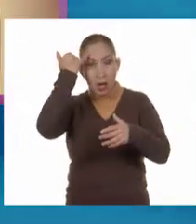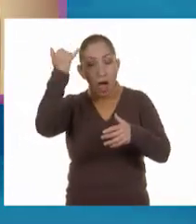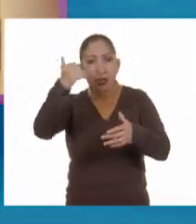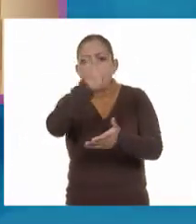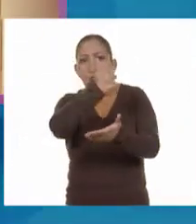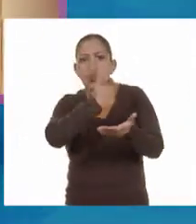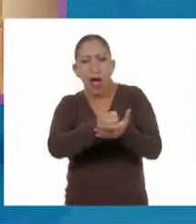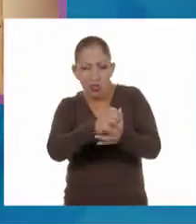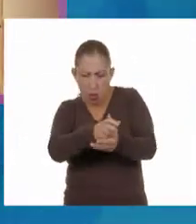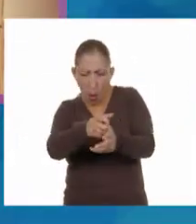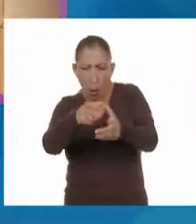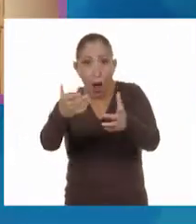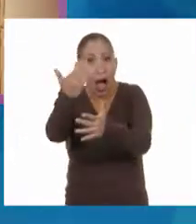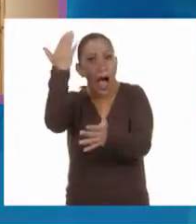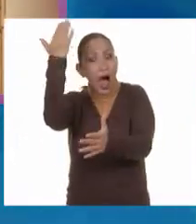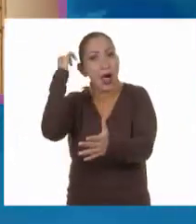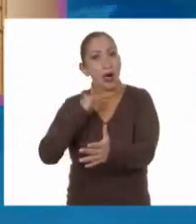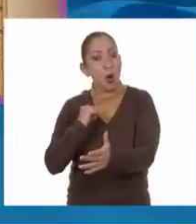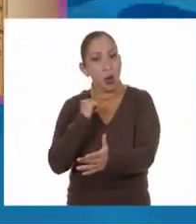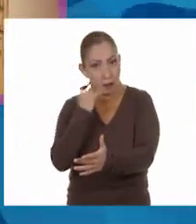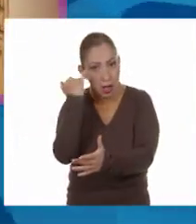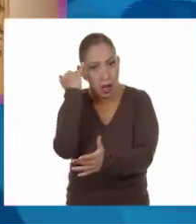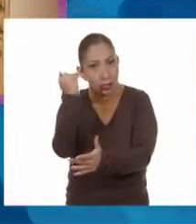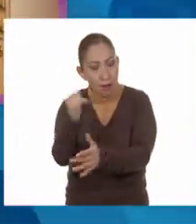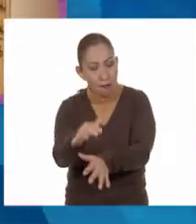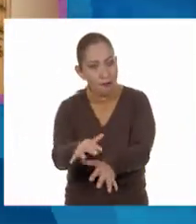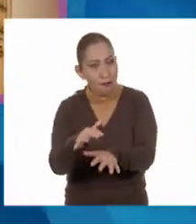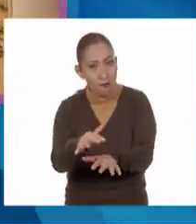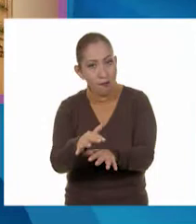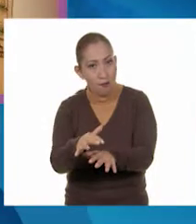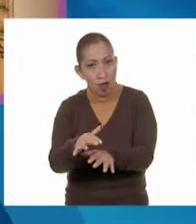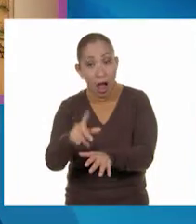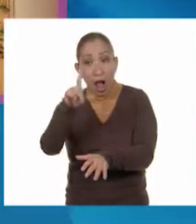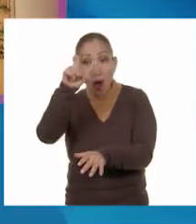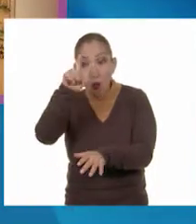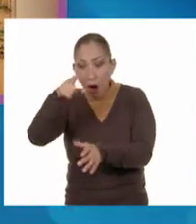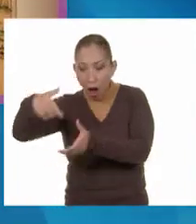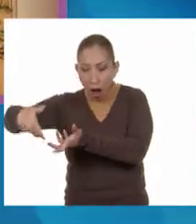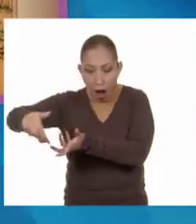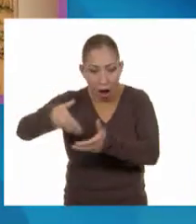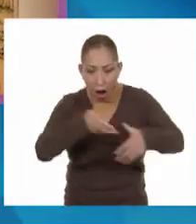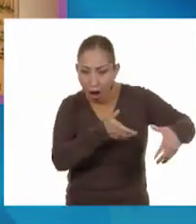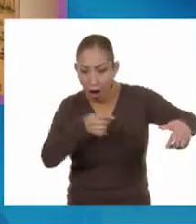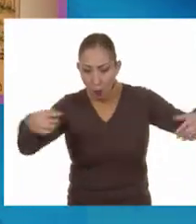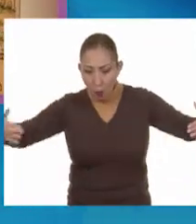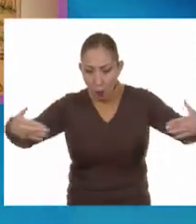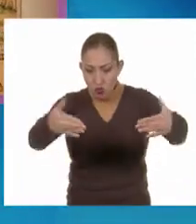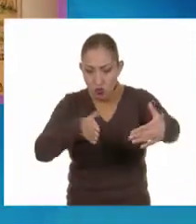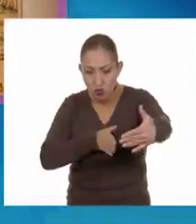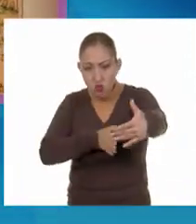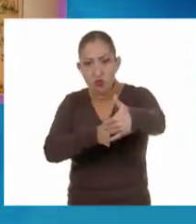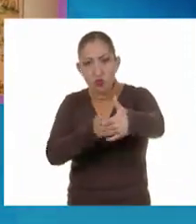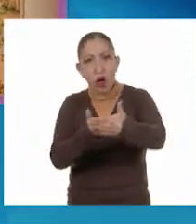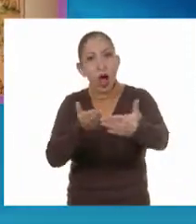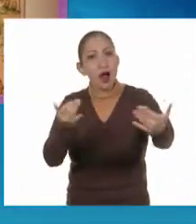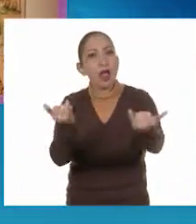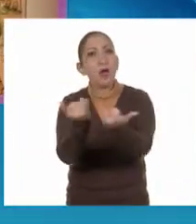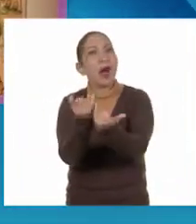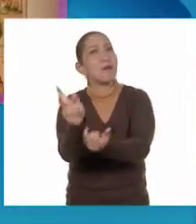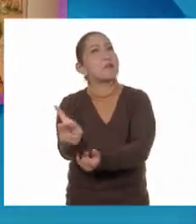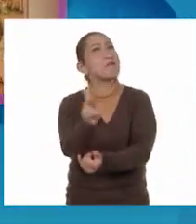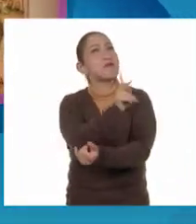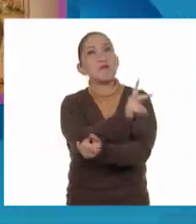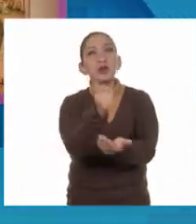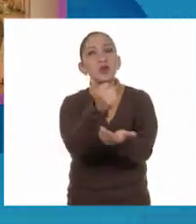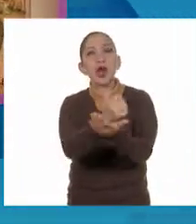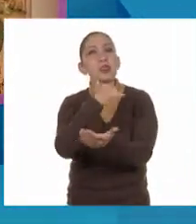en todo su esplendor en aquella época? Y bueno, aquellos canales de agua seguramente eran como, pues, lo que hoy conocemos de la